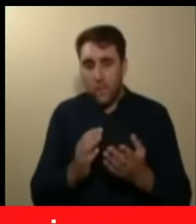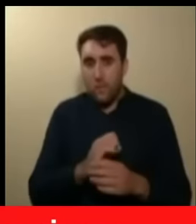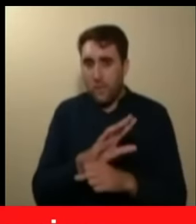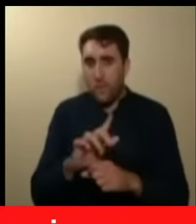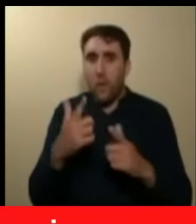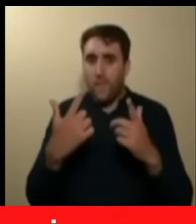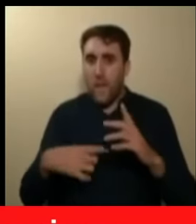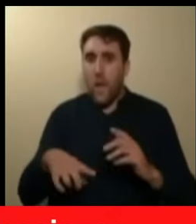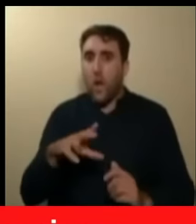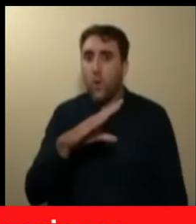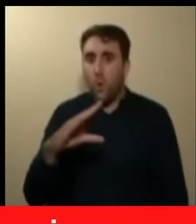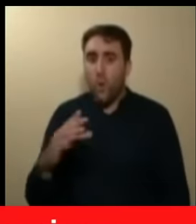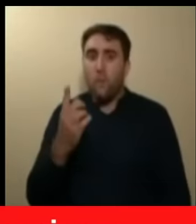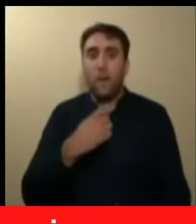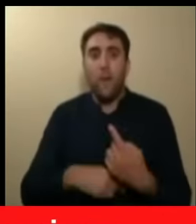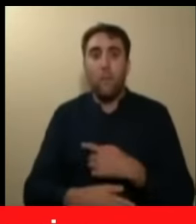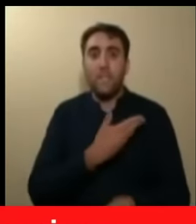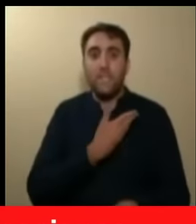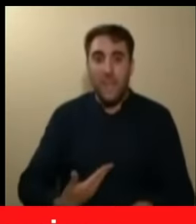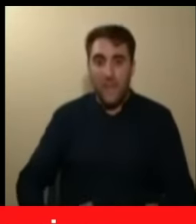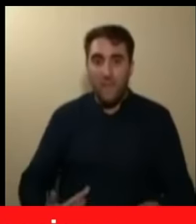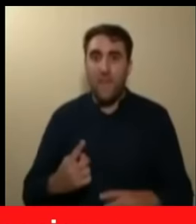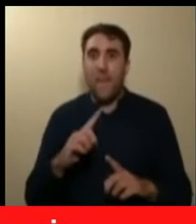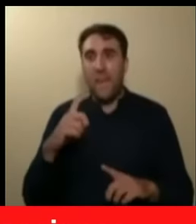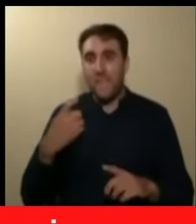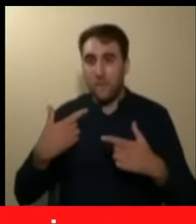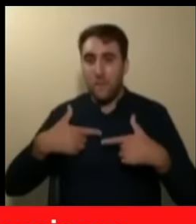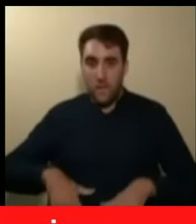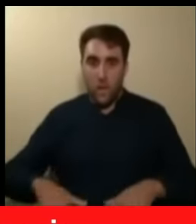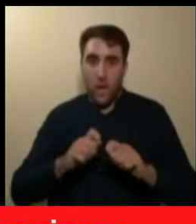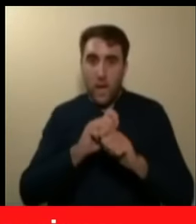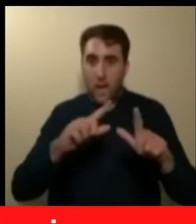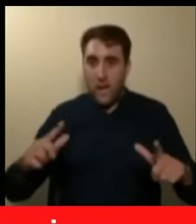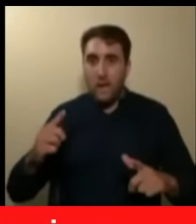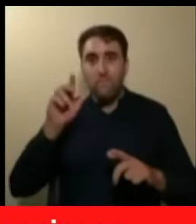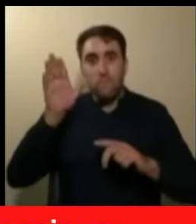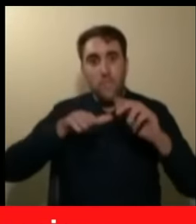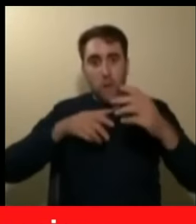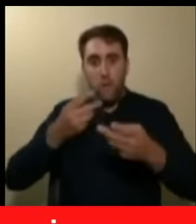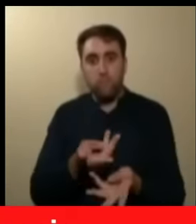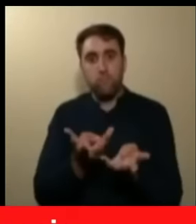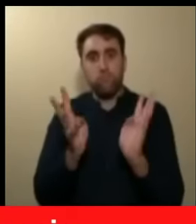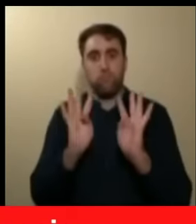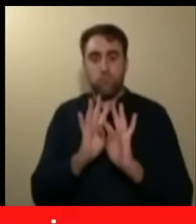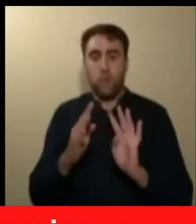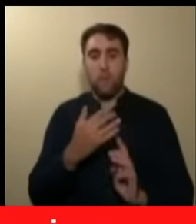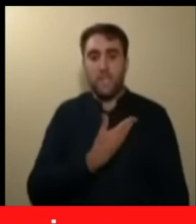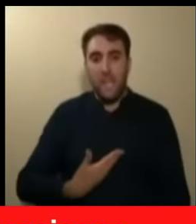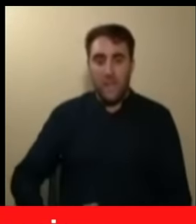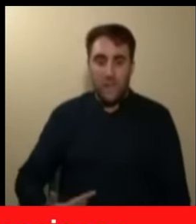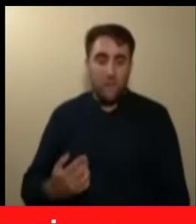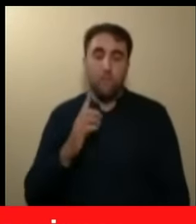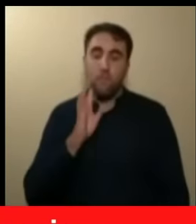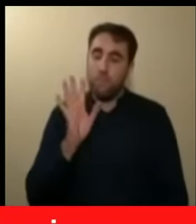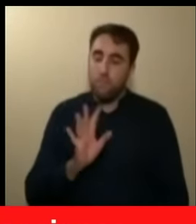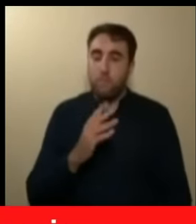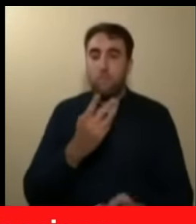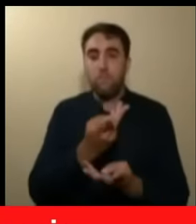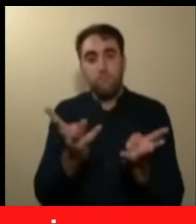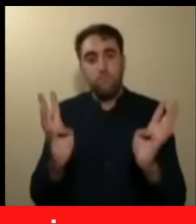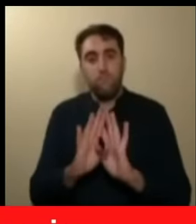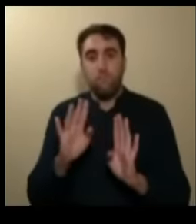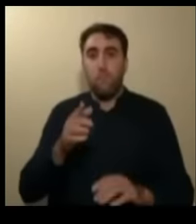Pero el presidente Lacalle Pou y el ministro Larrañaga convocaron a los jefes de policía de todo el país y les dieron claras instrucciones de lo que había que hacer.